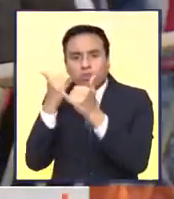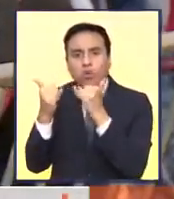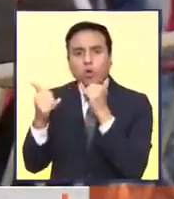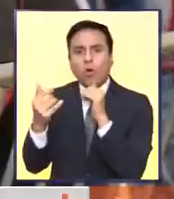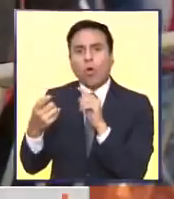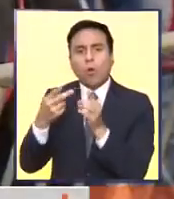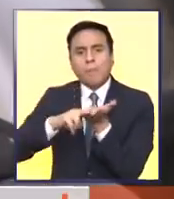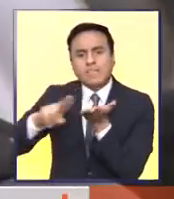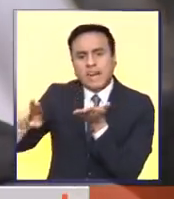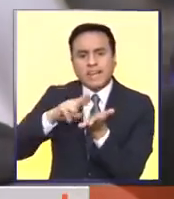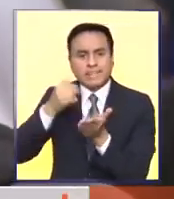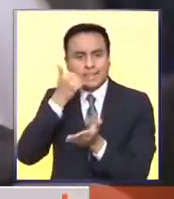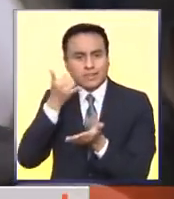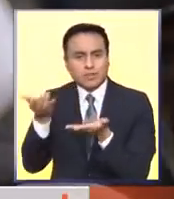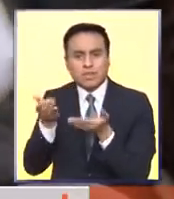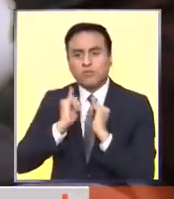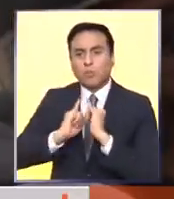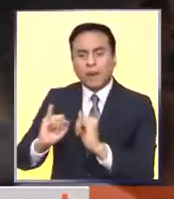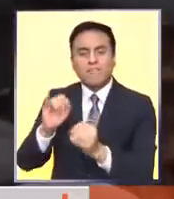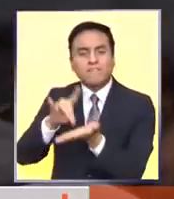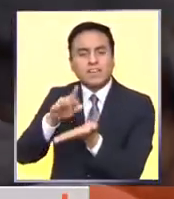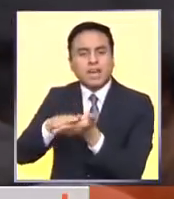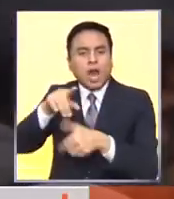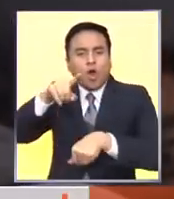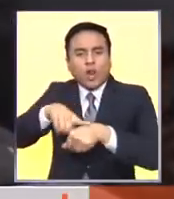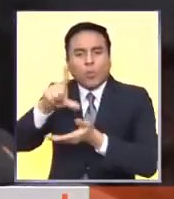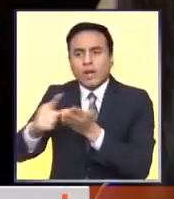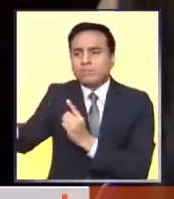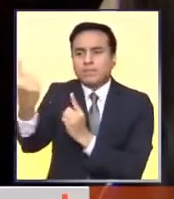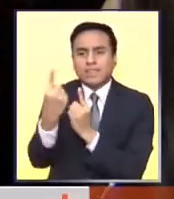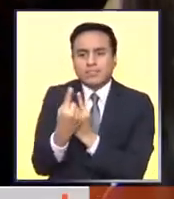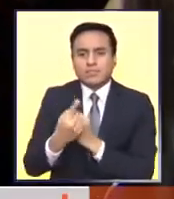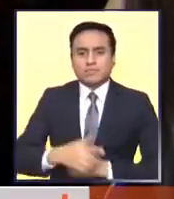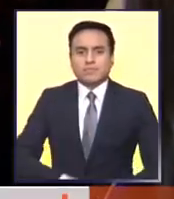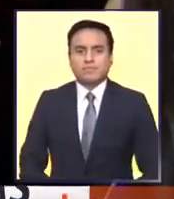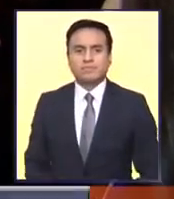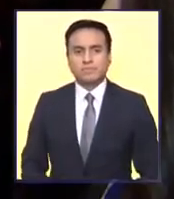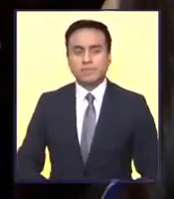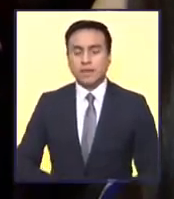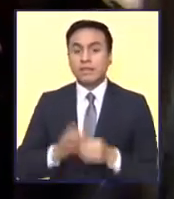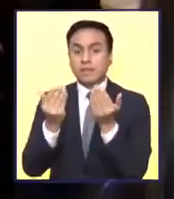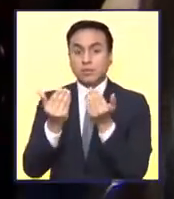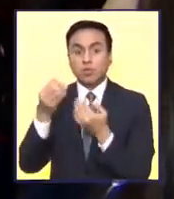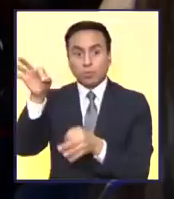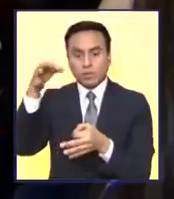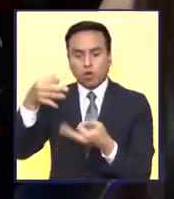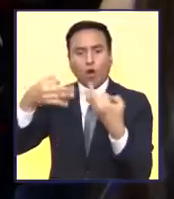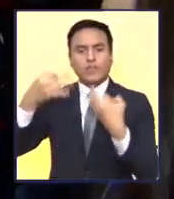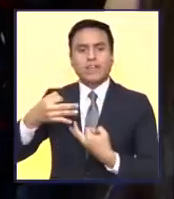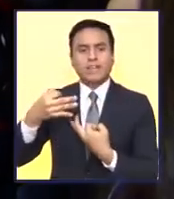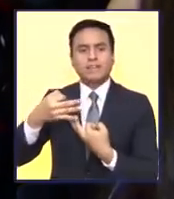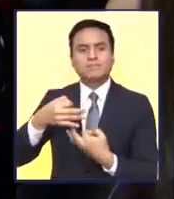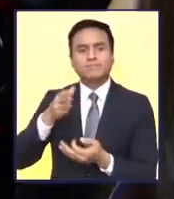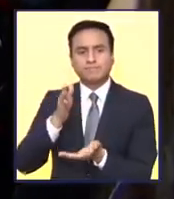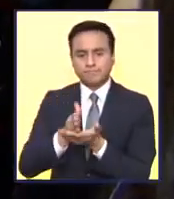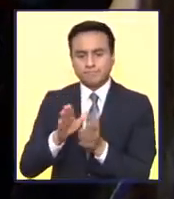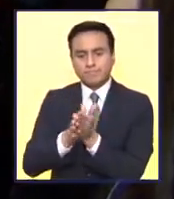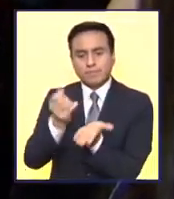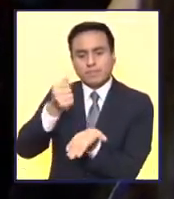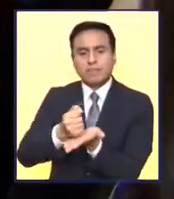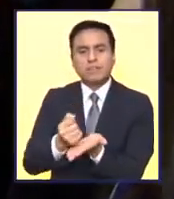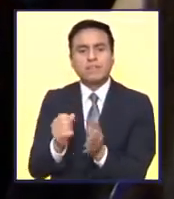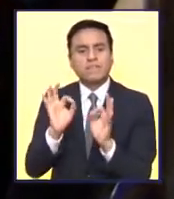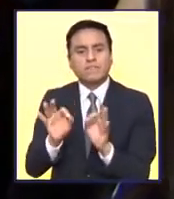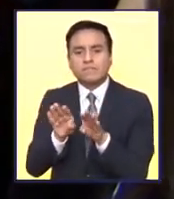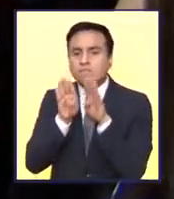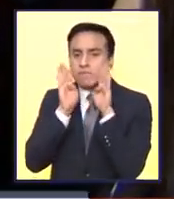texto para informarles fecha, hora y lugar de presentación. Ahí necesitamos los documentos oficiales. Tiene que tener un pasaporte vigente, según indica